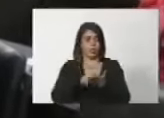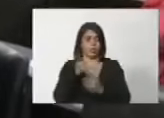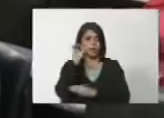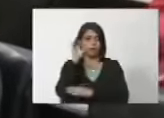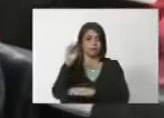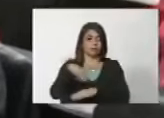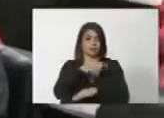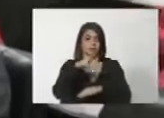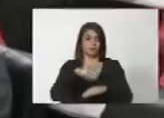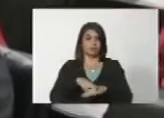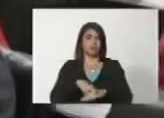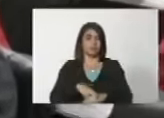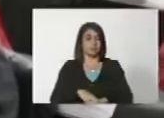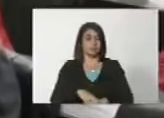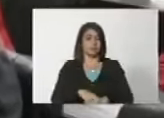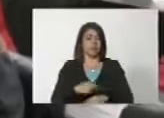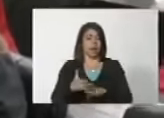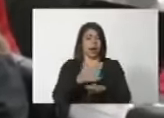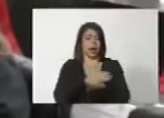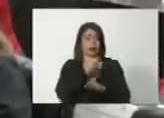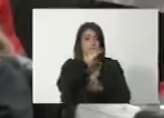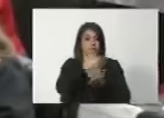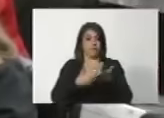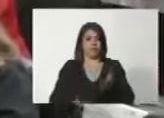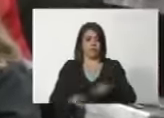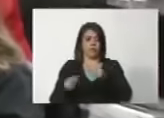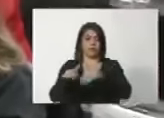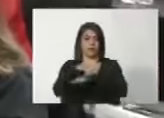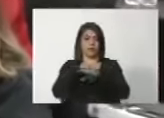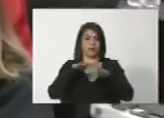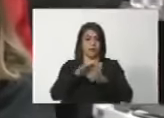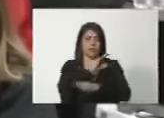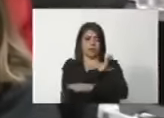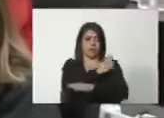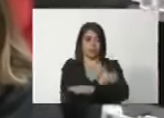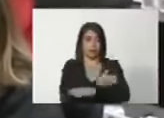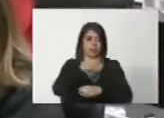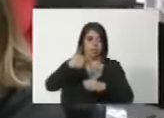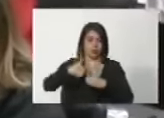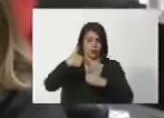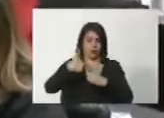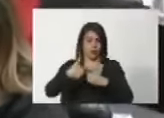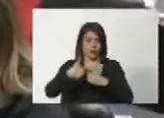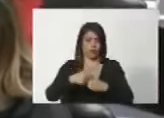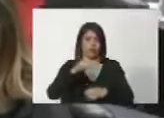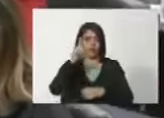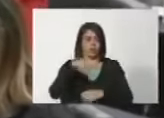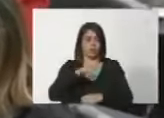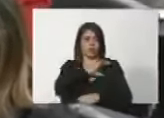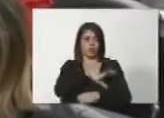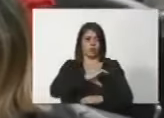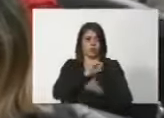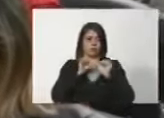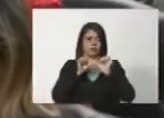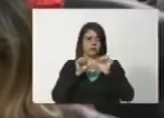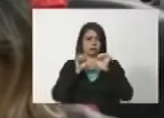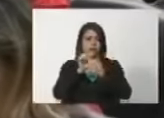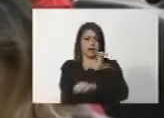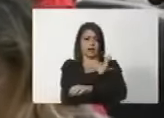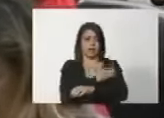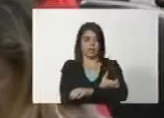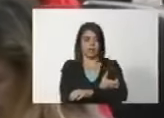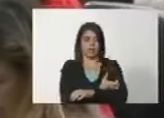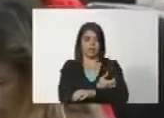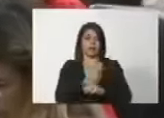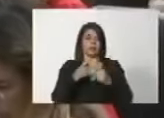la Asamblea Nacional, previo informe favorable del Ministerio de Energía y Petróleo y de la Comisión Permanente de Energía y